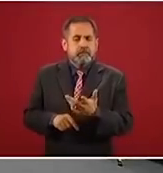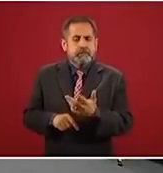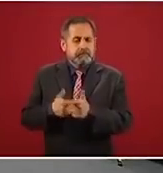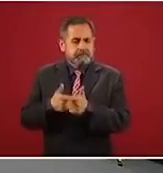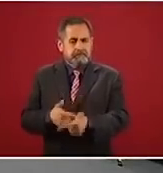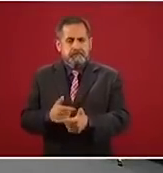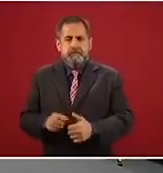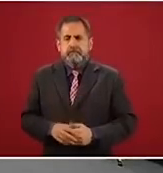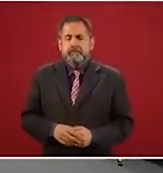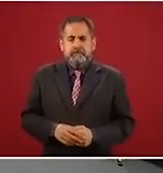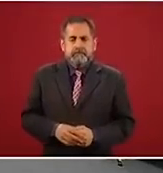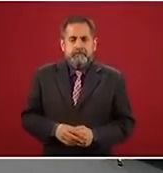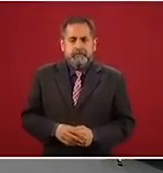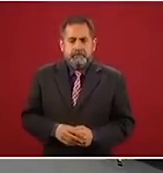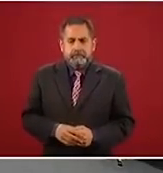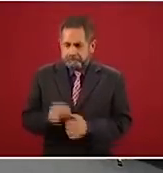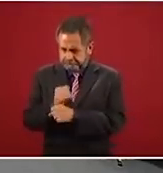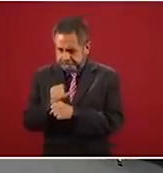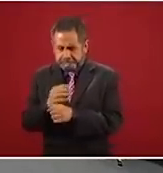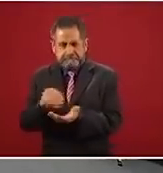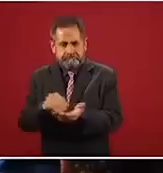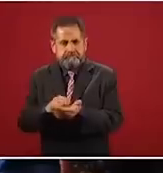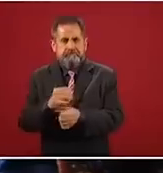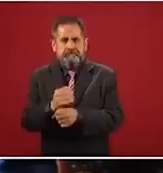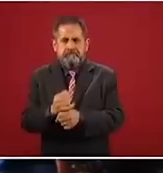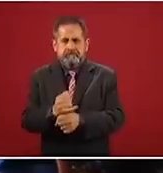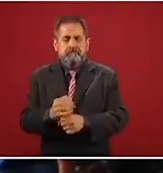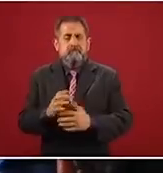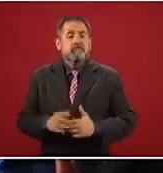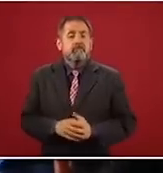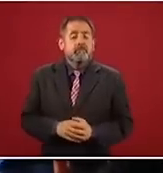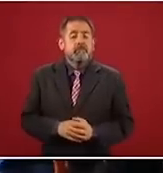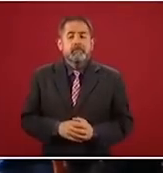seguir en la investigación con